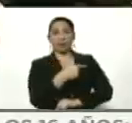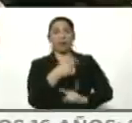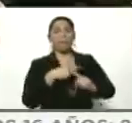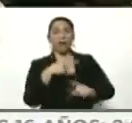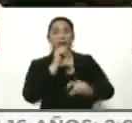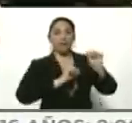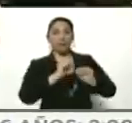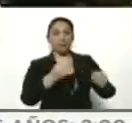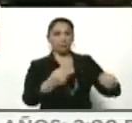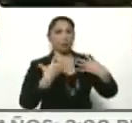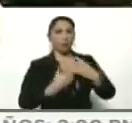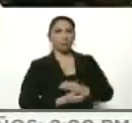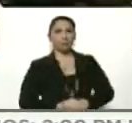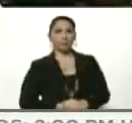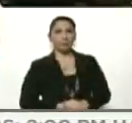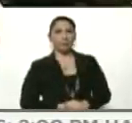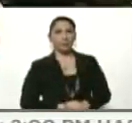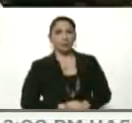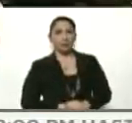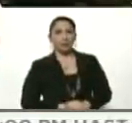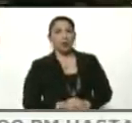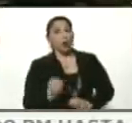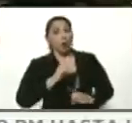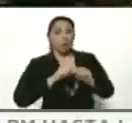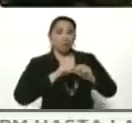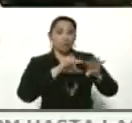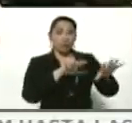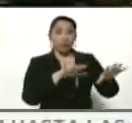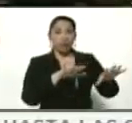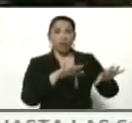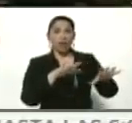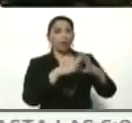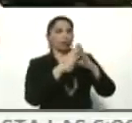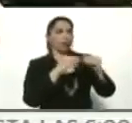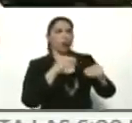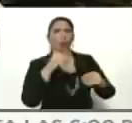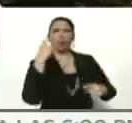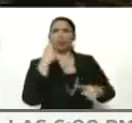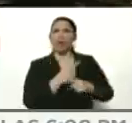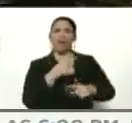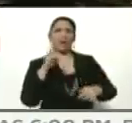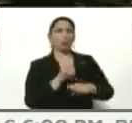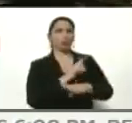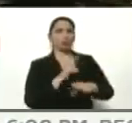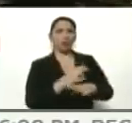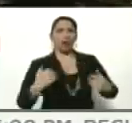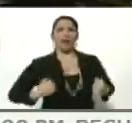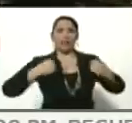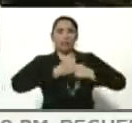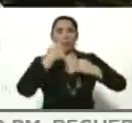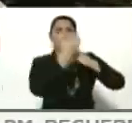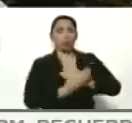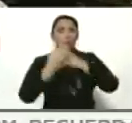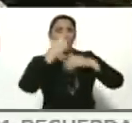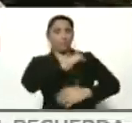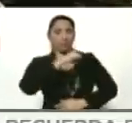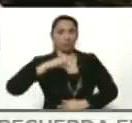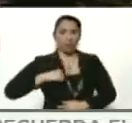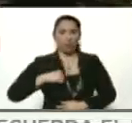evitar que sean focos de contagio. Luego, en todo momento deben utilizar equipos de protección personal